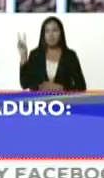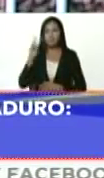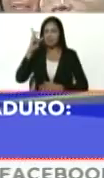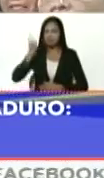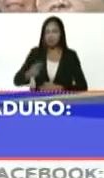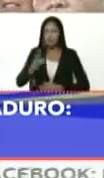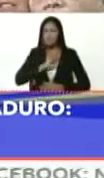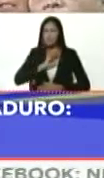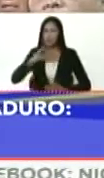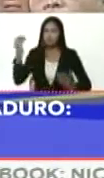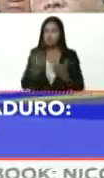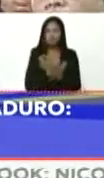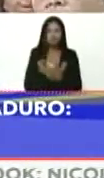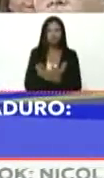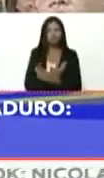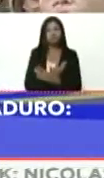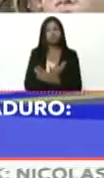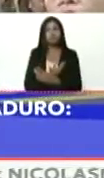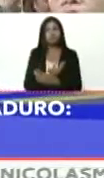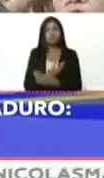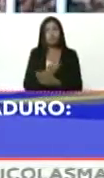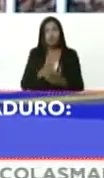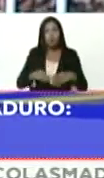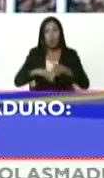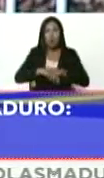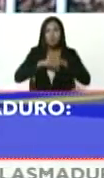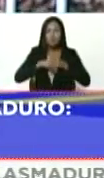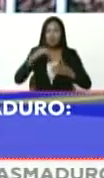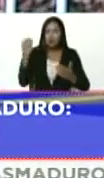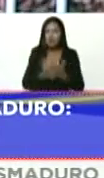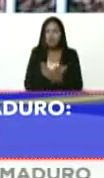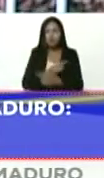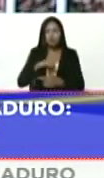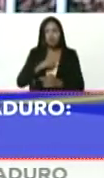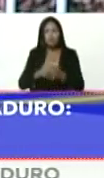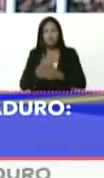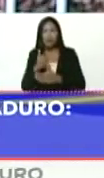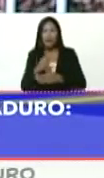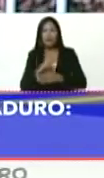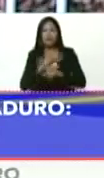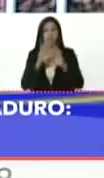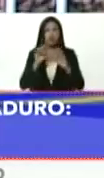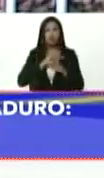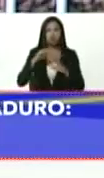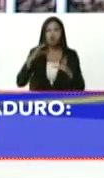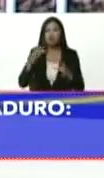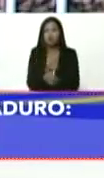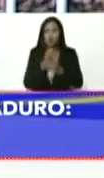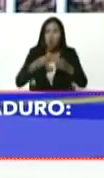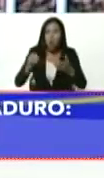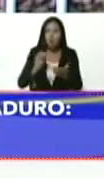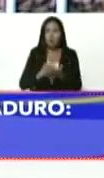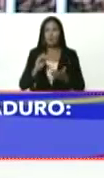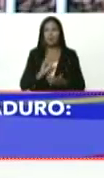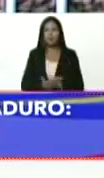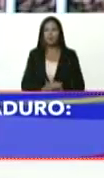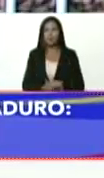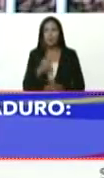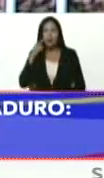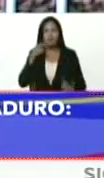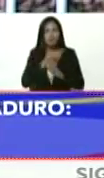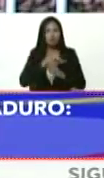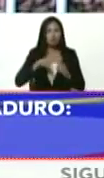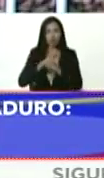Fue arrebatada por el Imperio Británico. Y más temprano que tarde la vamos a rescatar por la vía